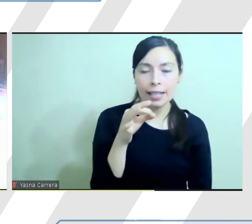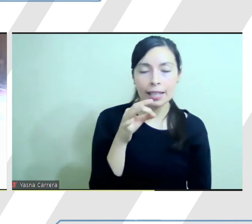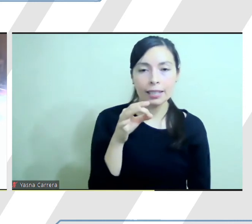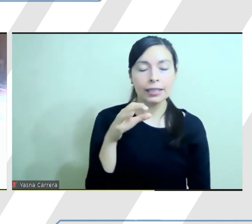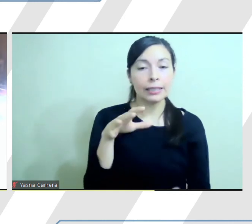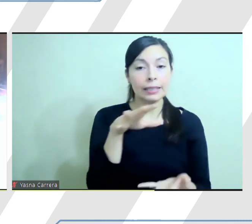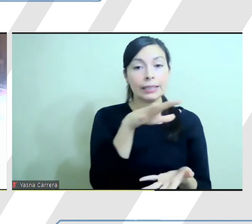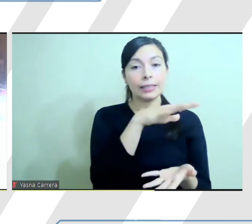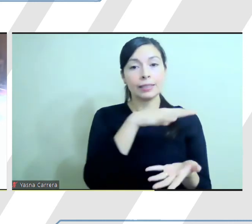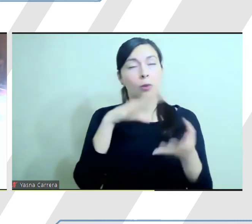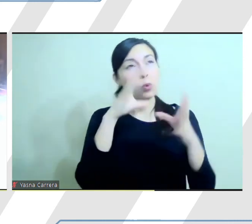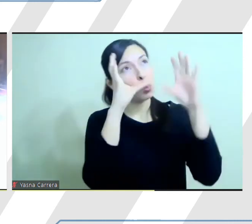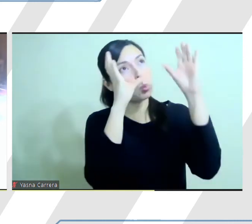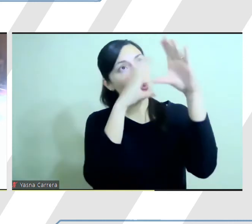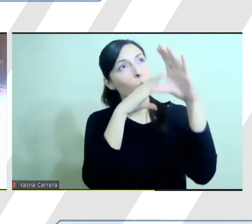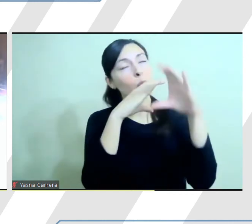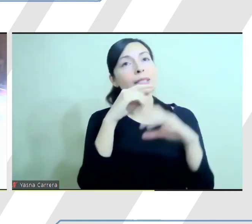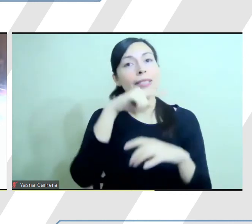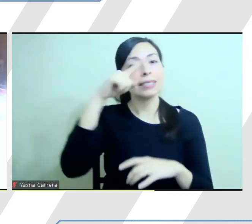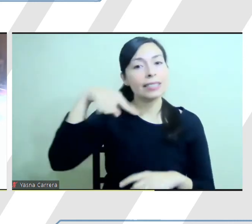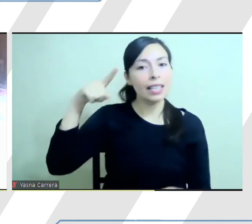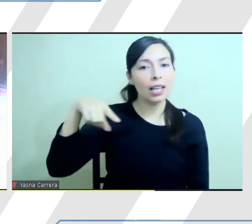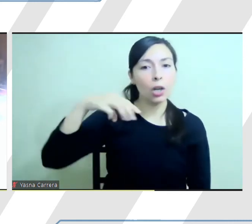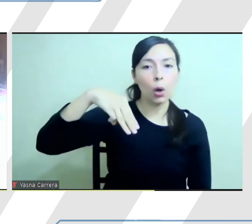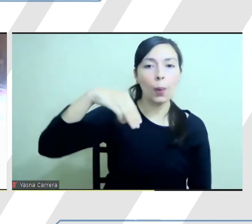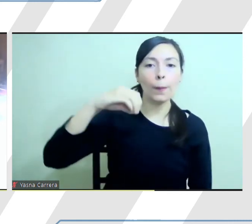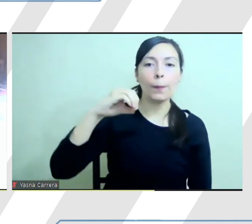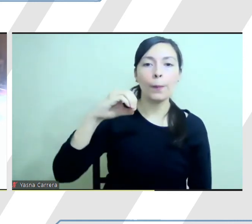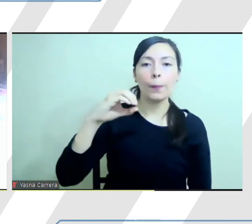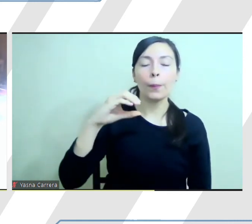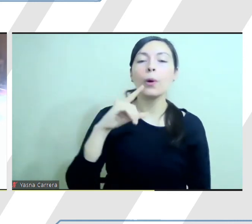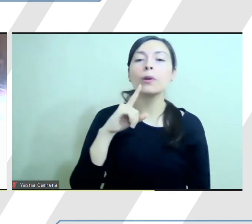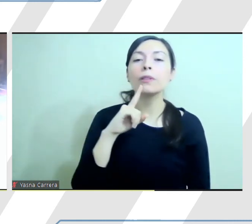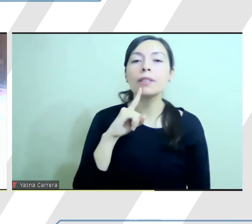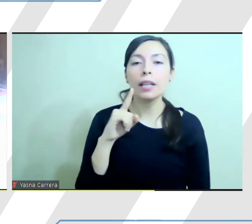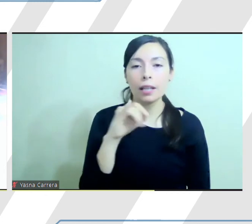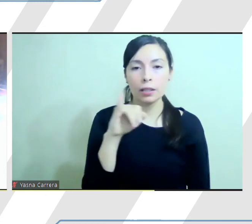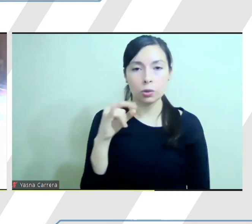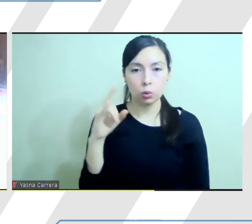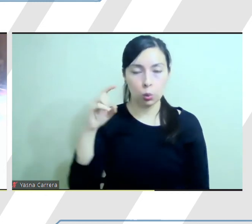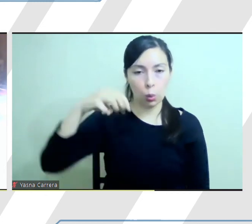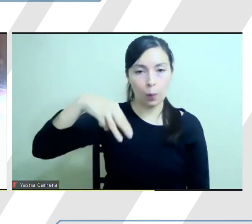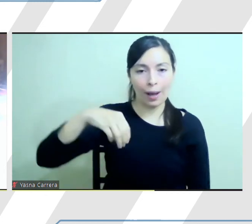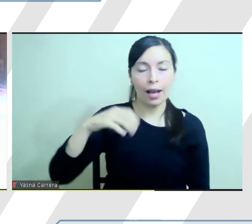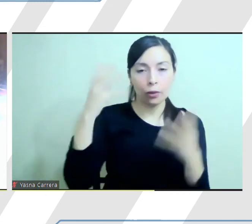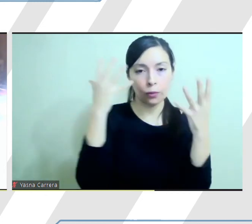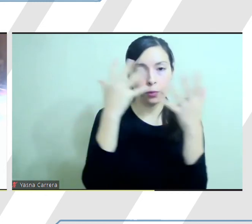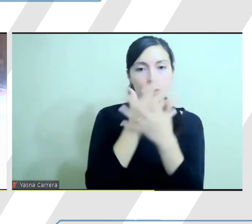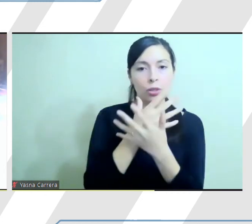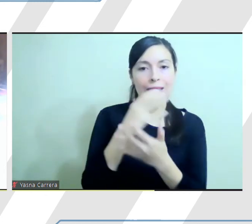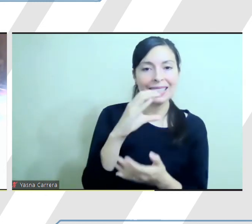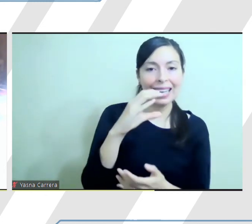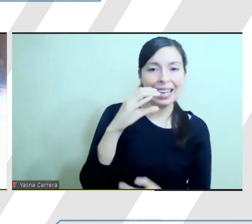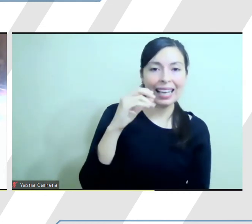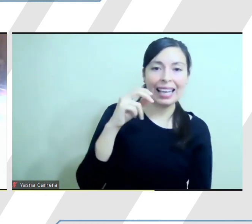Moctezuma. Al parecer, algunos astrónomos confundieron C con N, por lo que muchos hoy los llaman